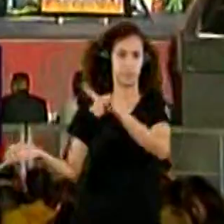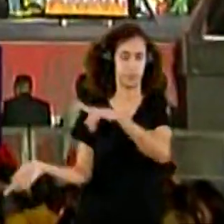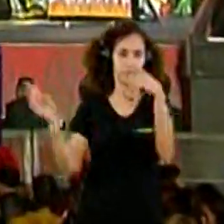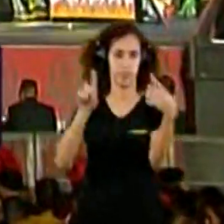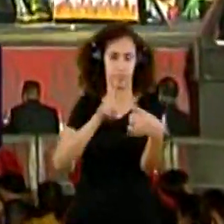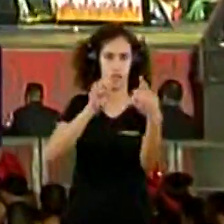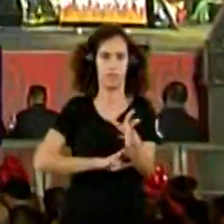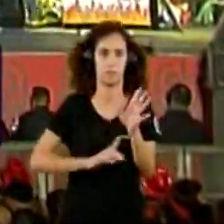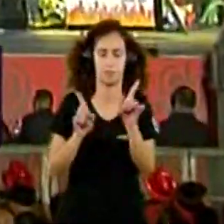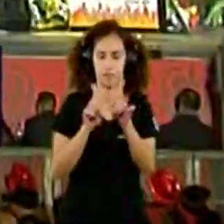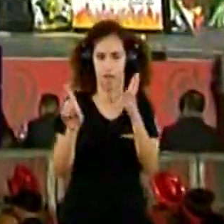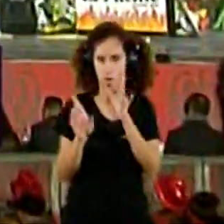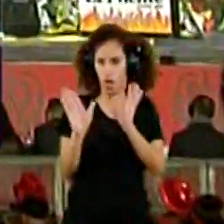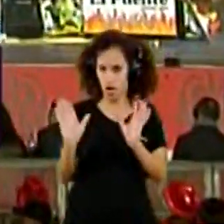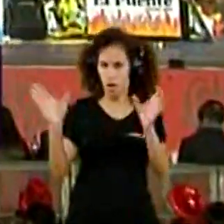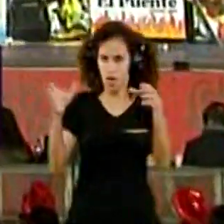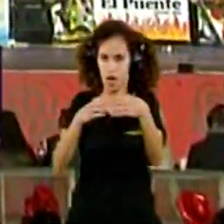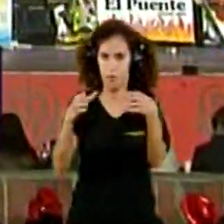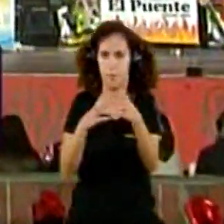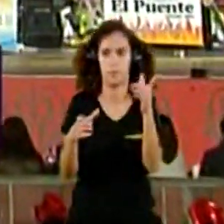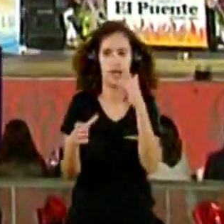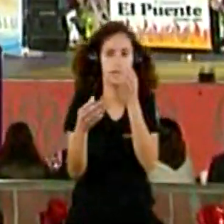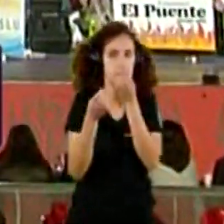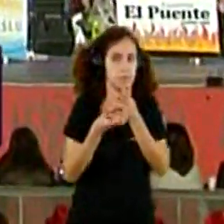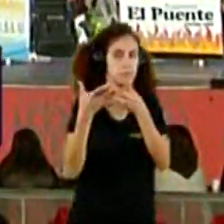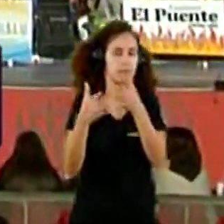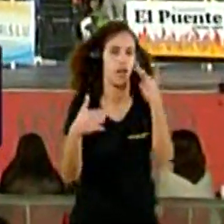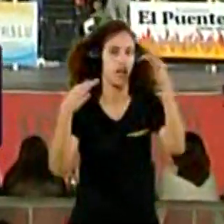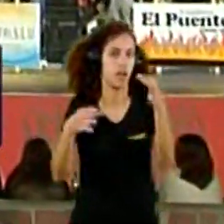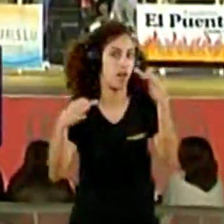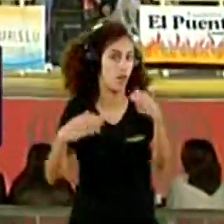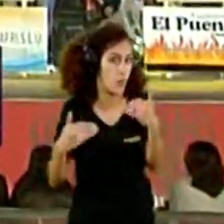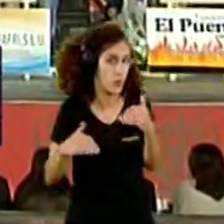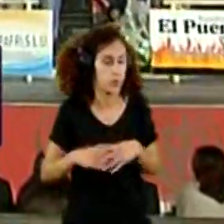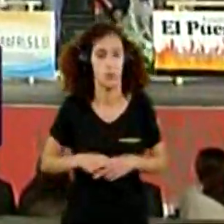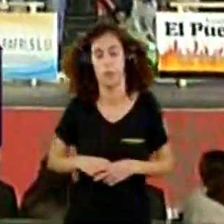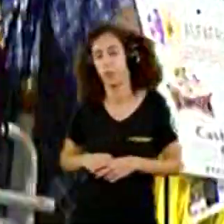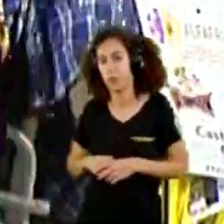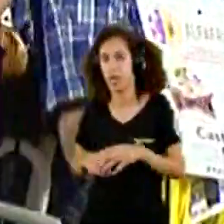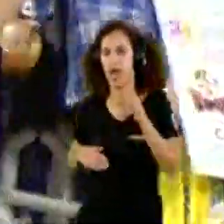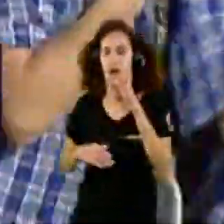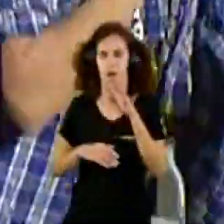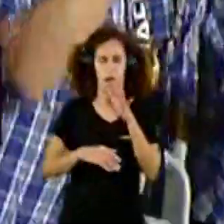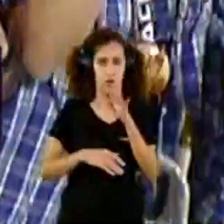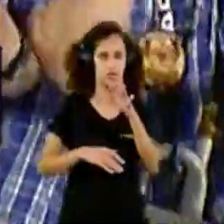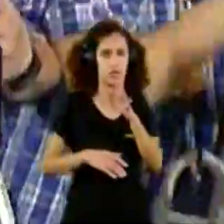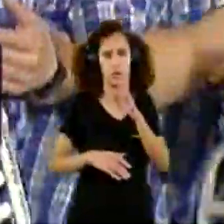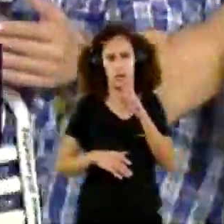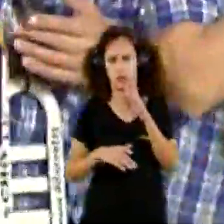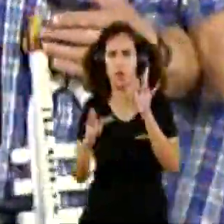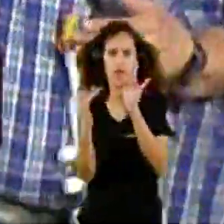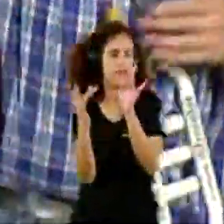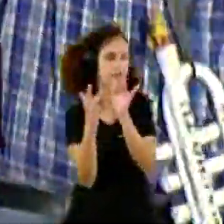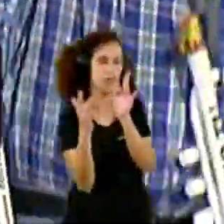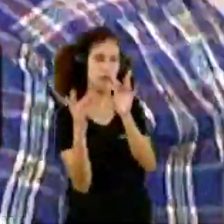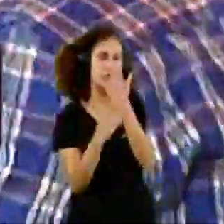Ahora que estamos reunidos vamos a contar la verdad, tarara. Ahora que nos vamos